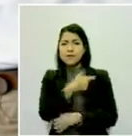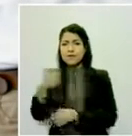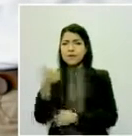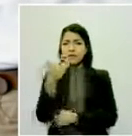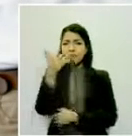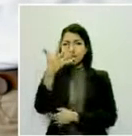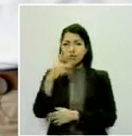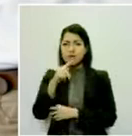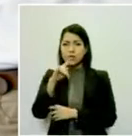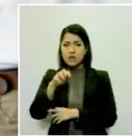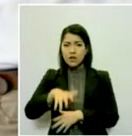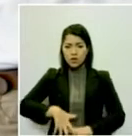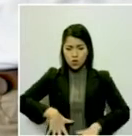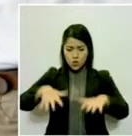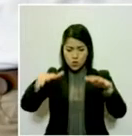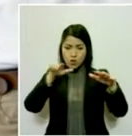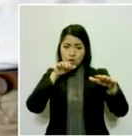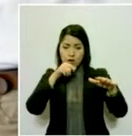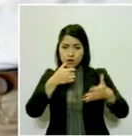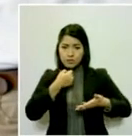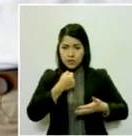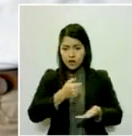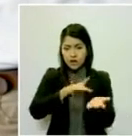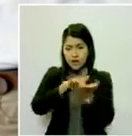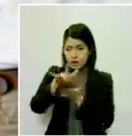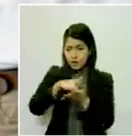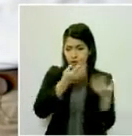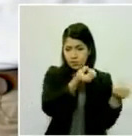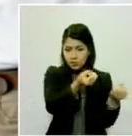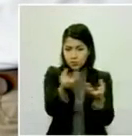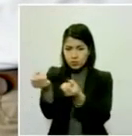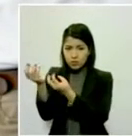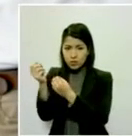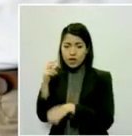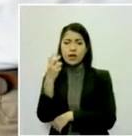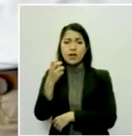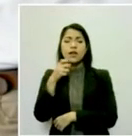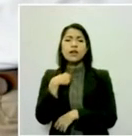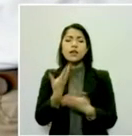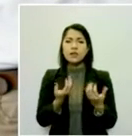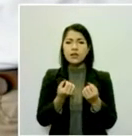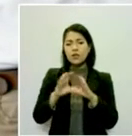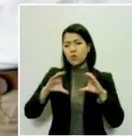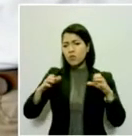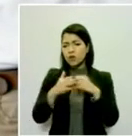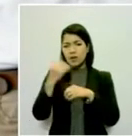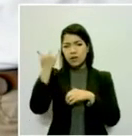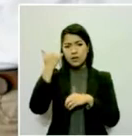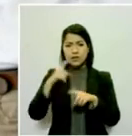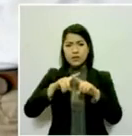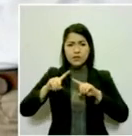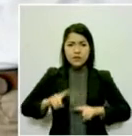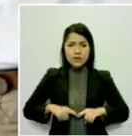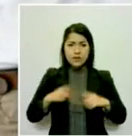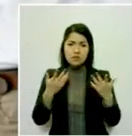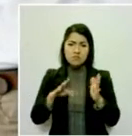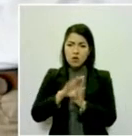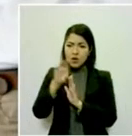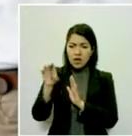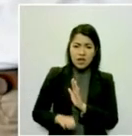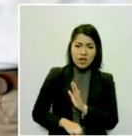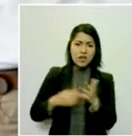1,605 toneladas, que cubrió una gran parte de comunidades indígenas, tanto en la meseta como en la